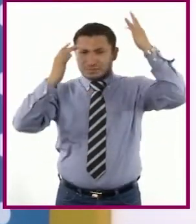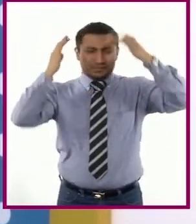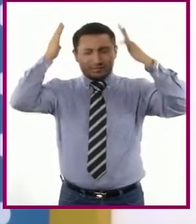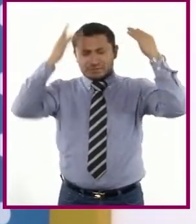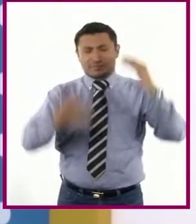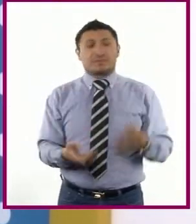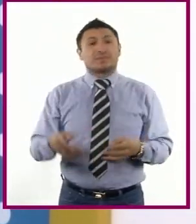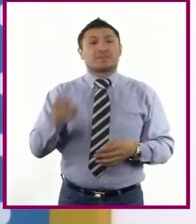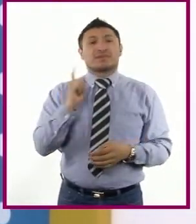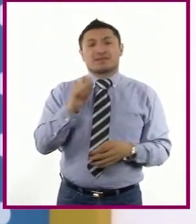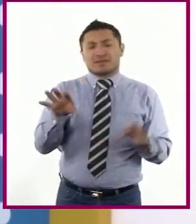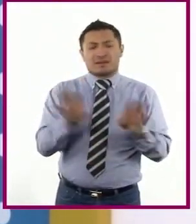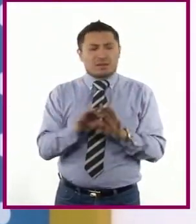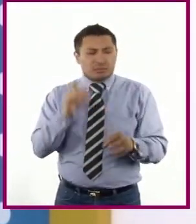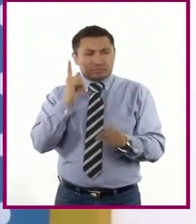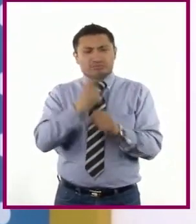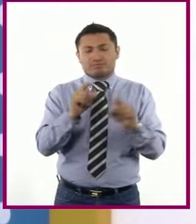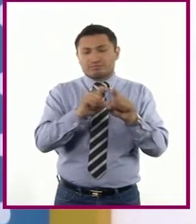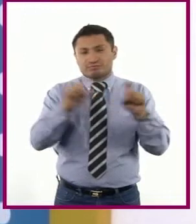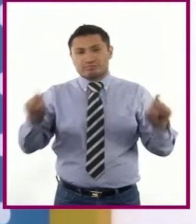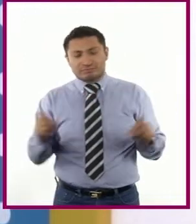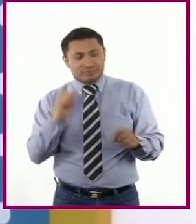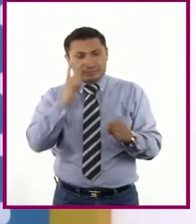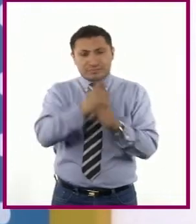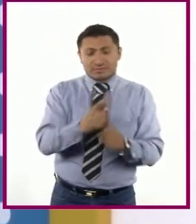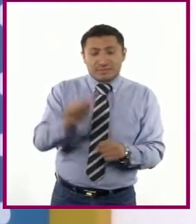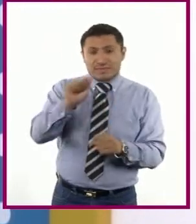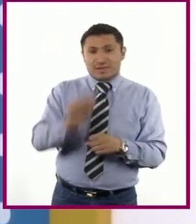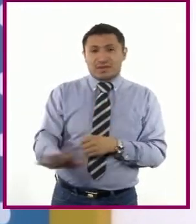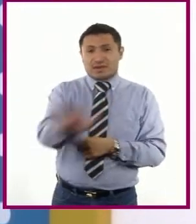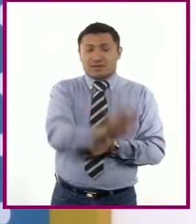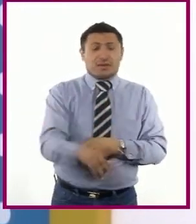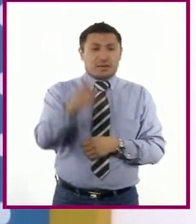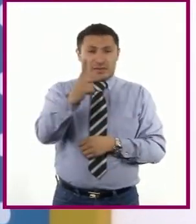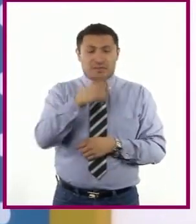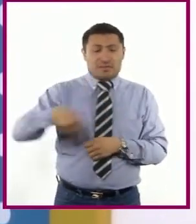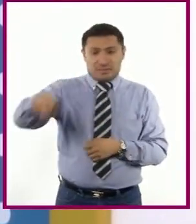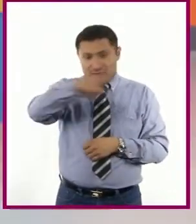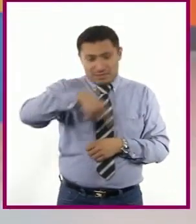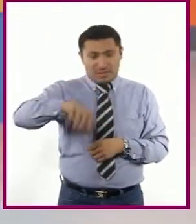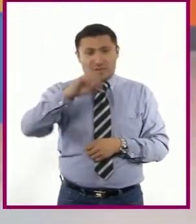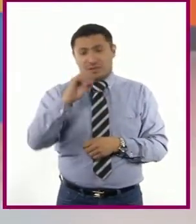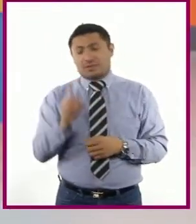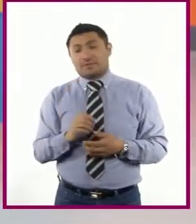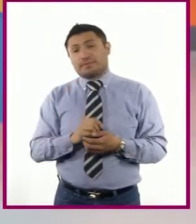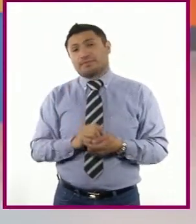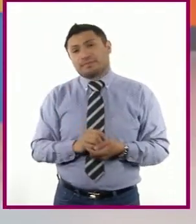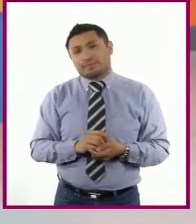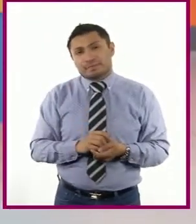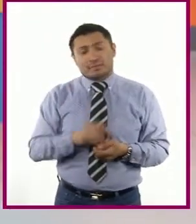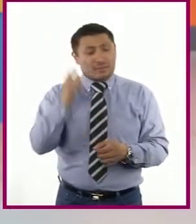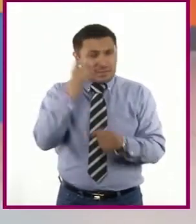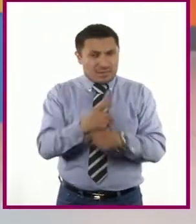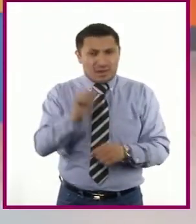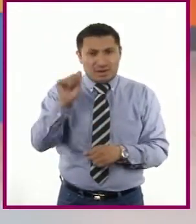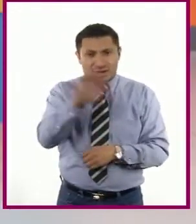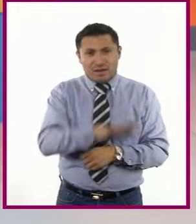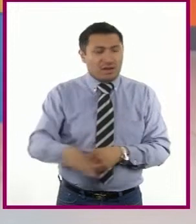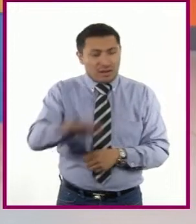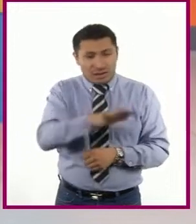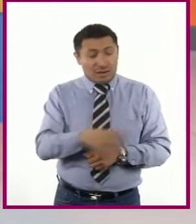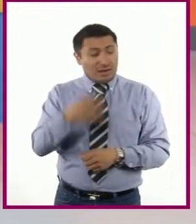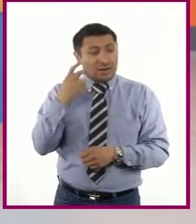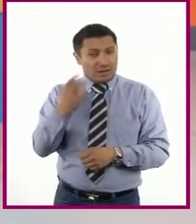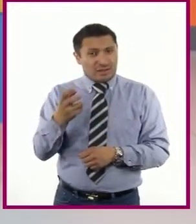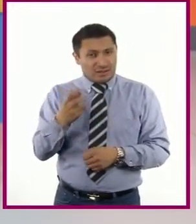es considerar las fórmulas para calcular el área y el perímetro del octágono regular. Para calcular el área del octágono del